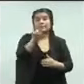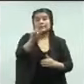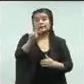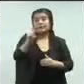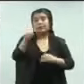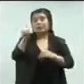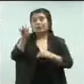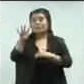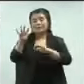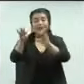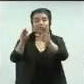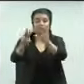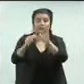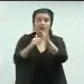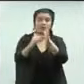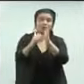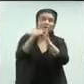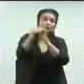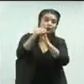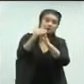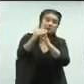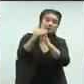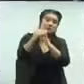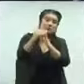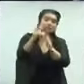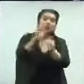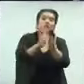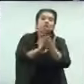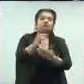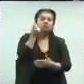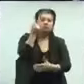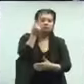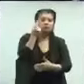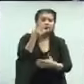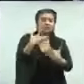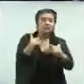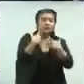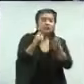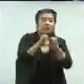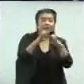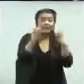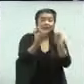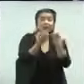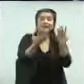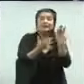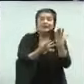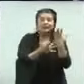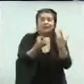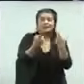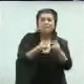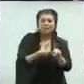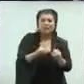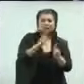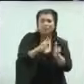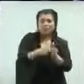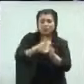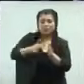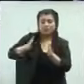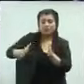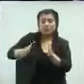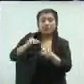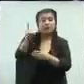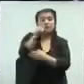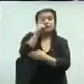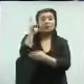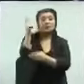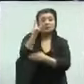1.148 millones de quetzales. Entiendo que es fortalecer la maquinaria, pero eso es un orden de magnitud, ministro,